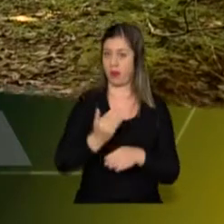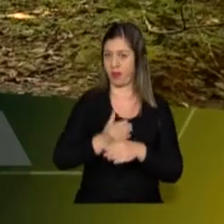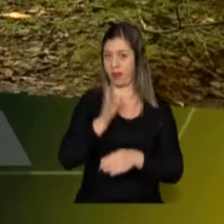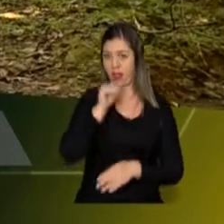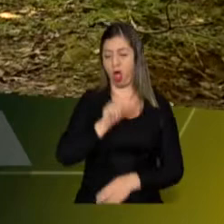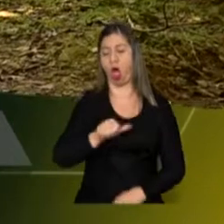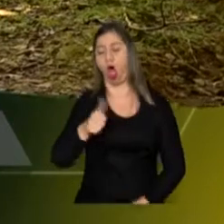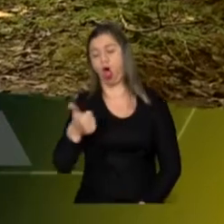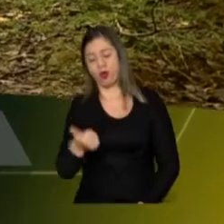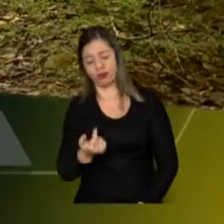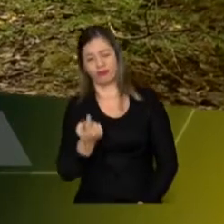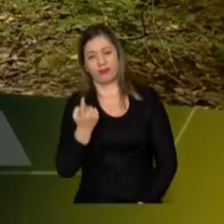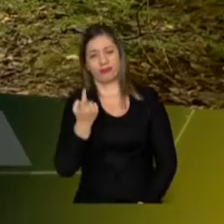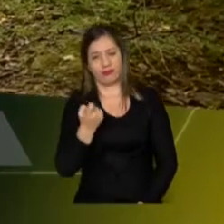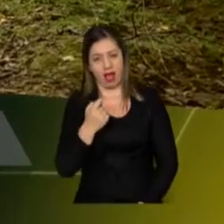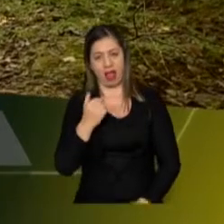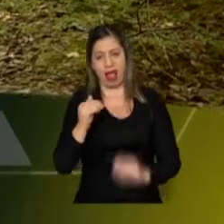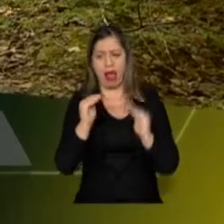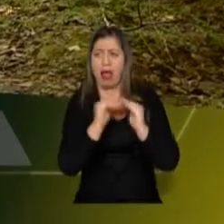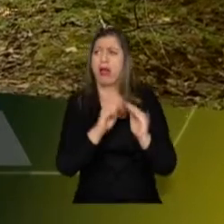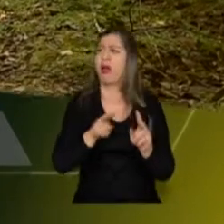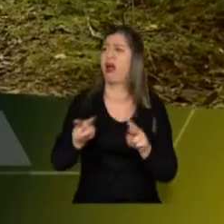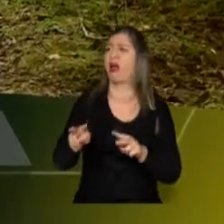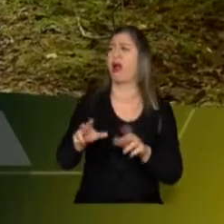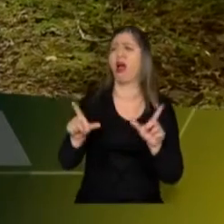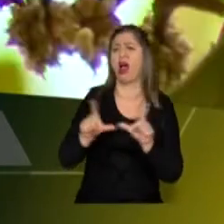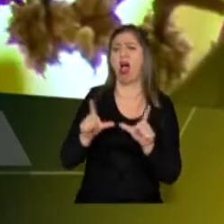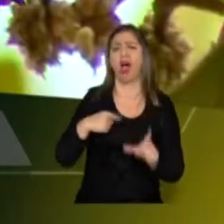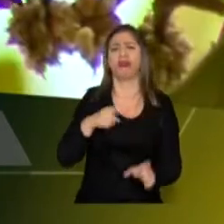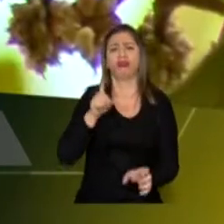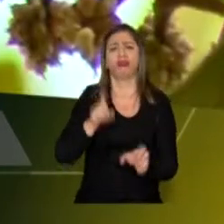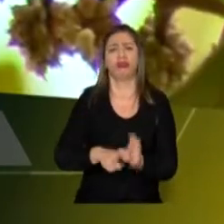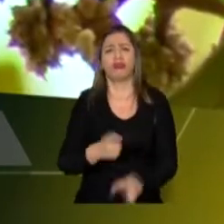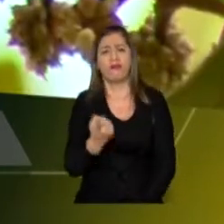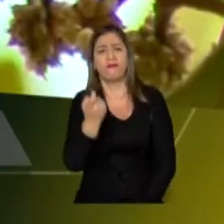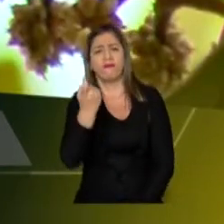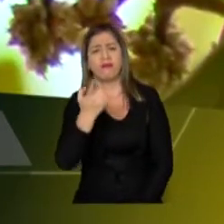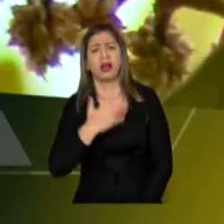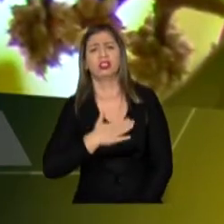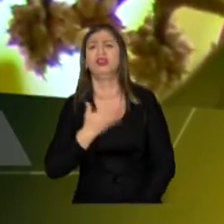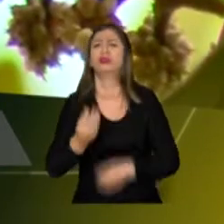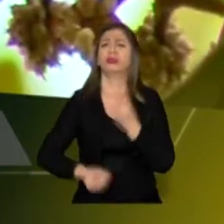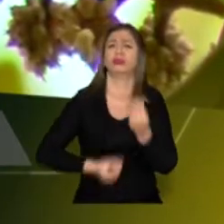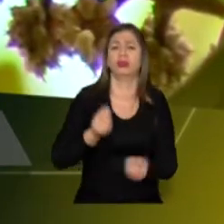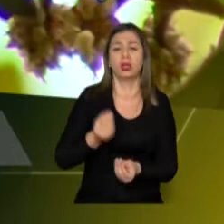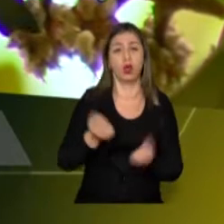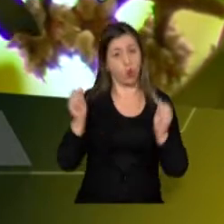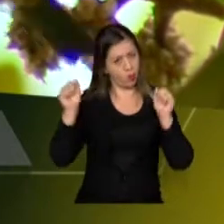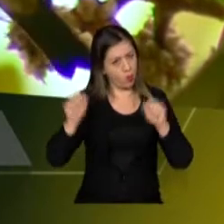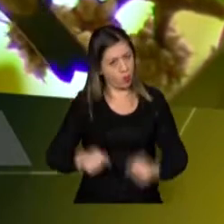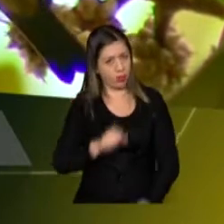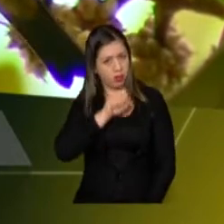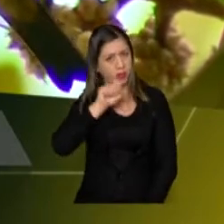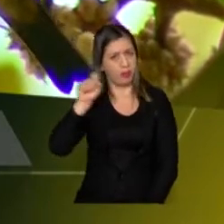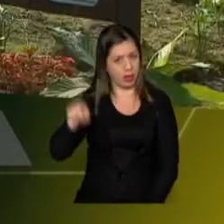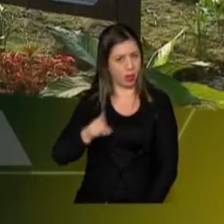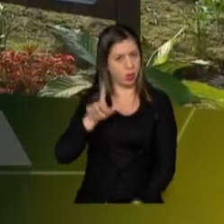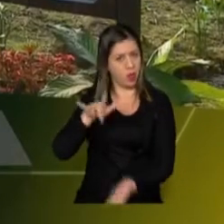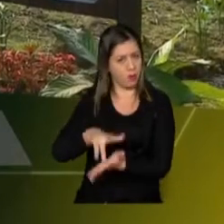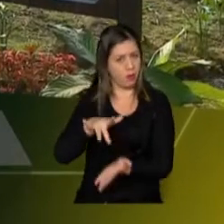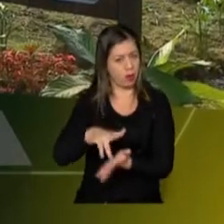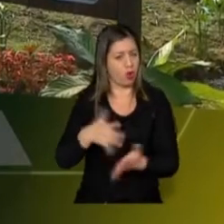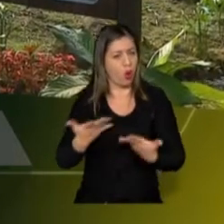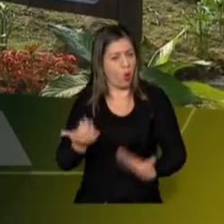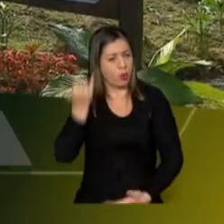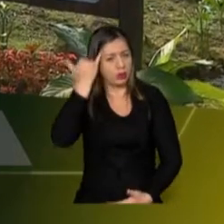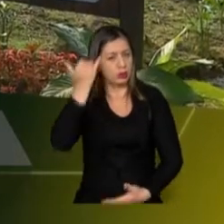otros que apenas se están motivando allá en casa y dicen, no me inscribí, ¿qué hago? ¿Todavía tienen alguna posibilidad de participar? ¿Qué pueden